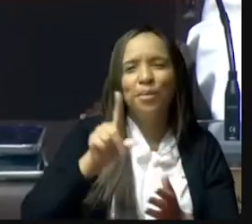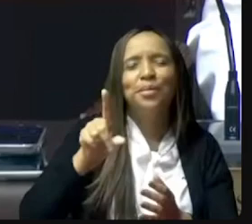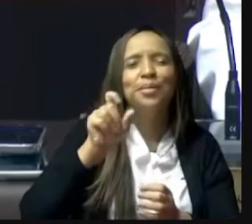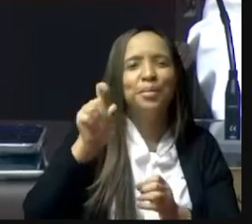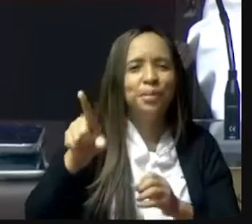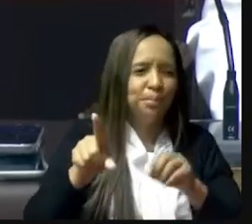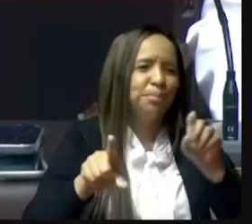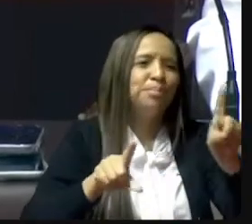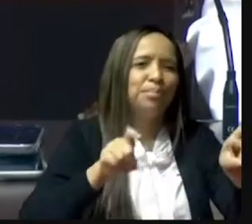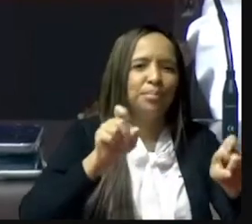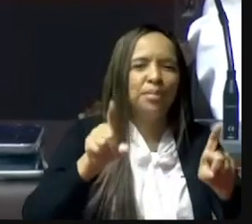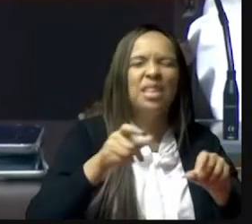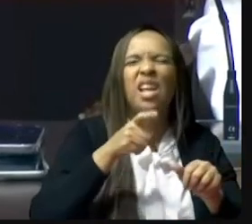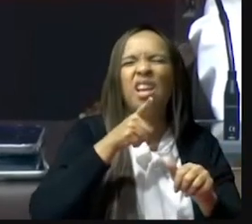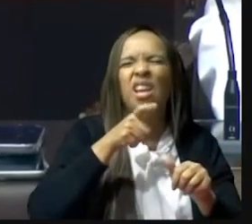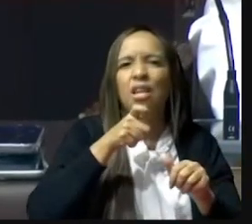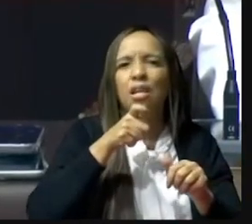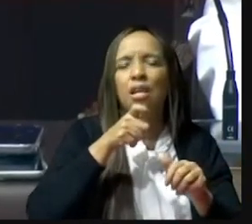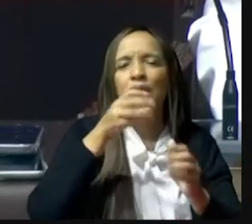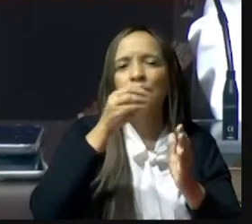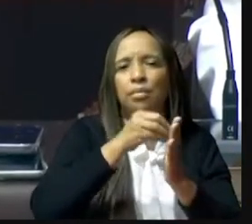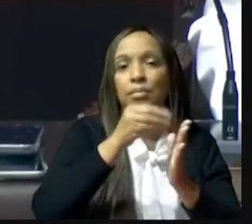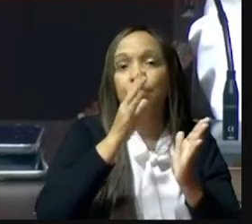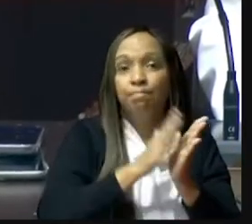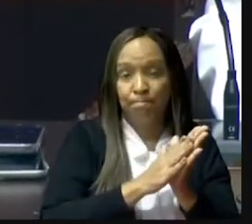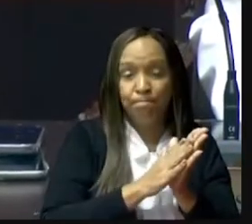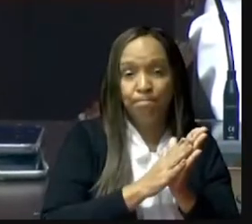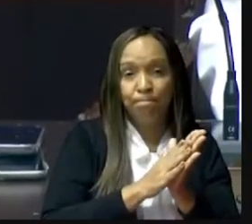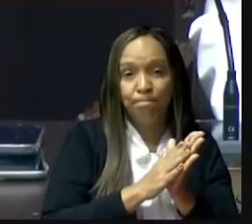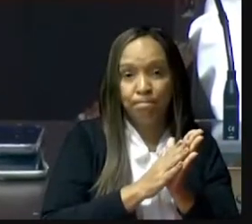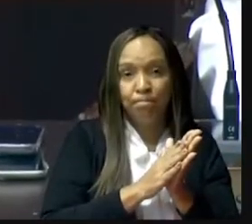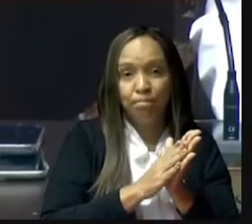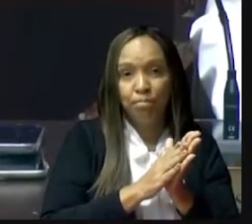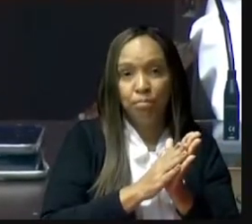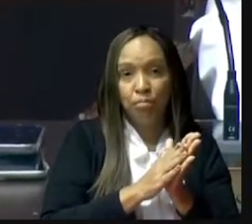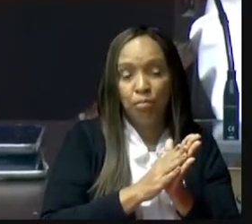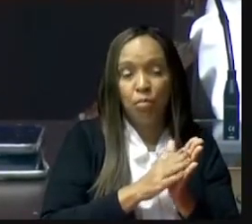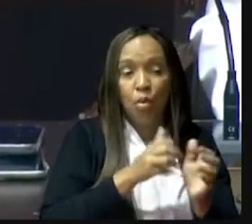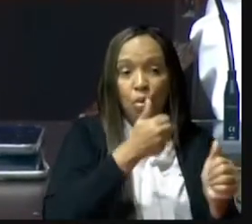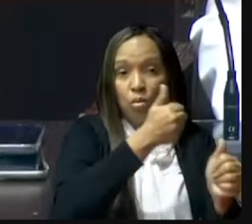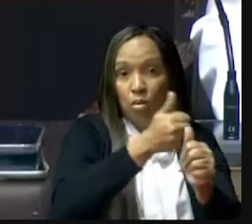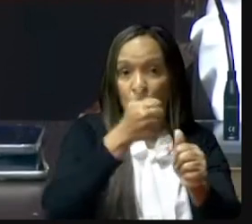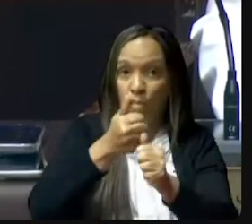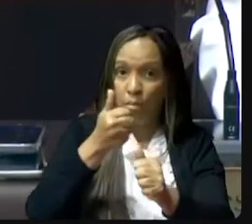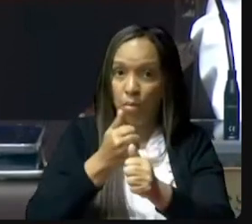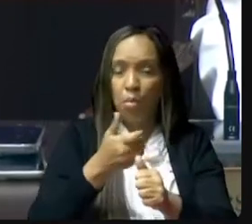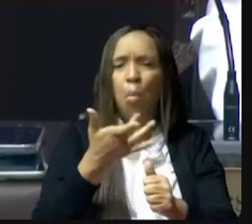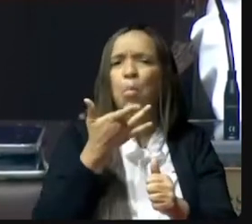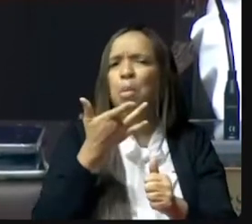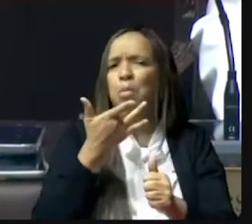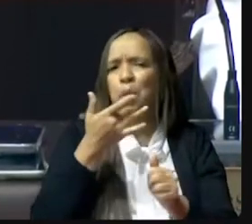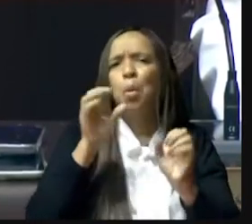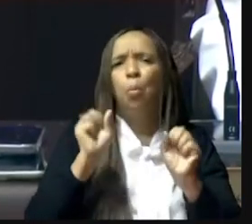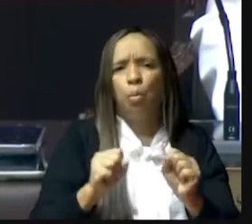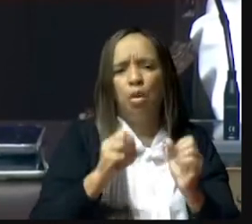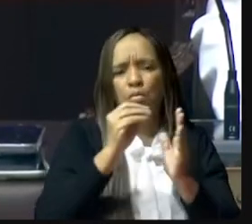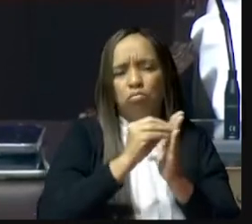comisiones permanentes de trabajo usted se inscriben las que usted quiera desde luego